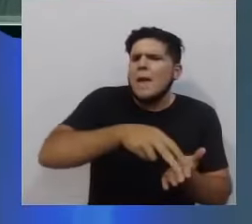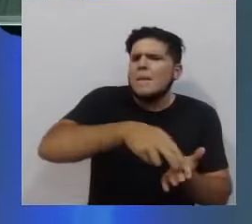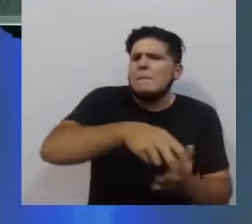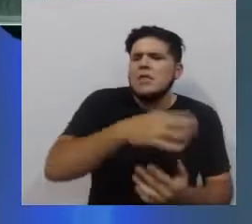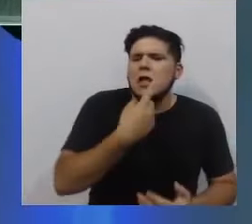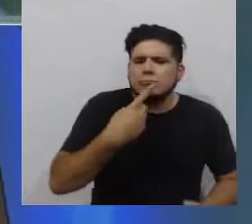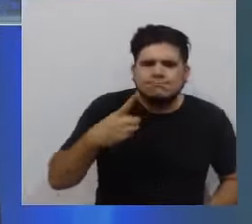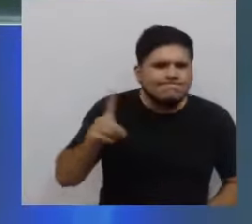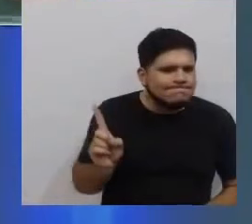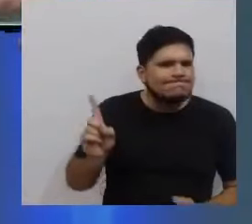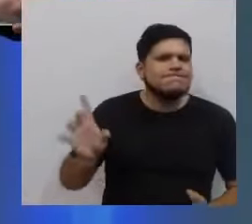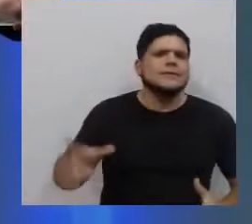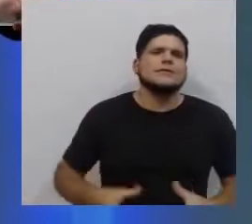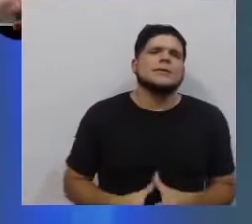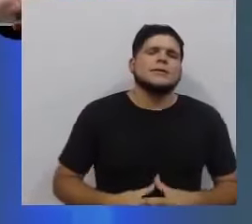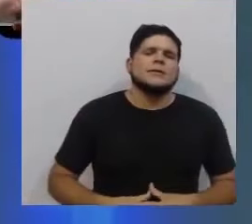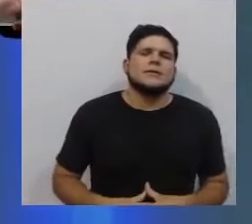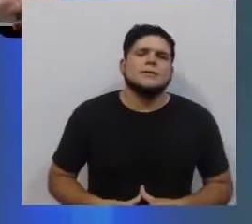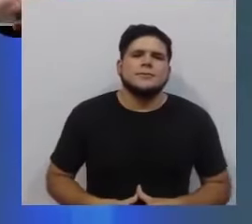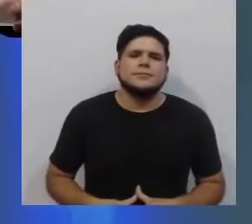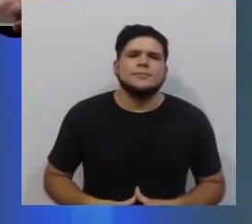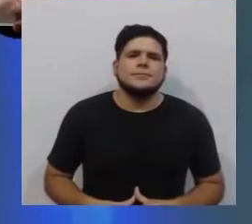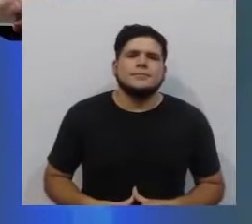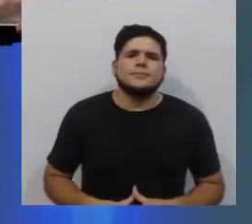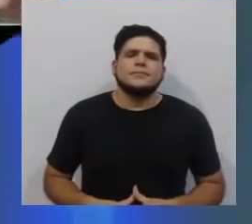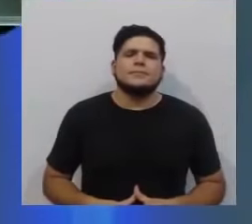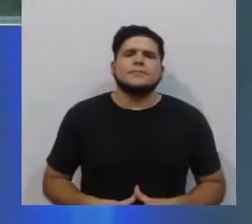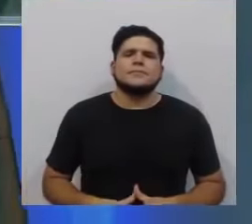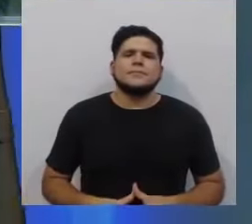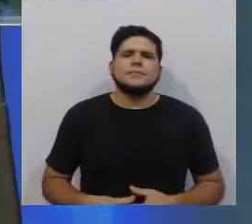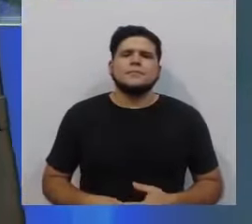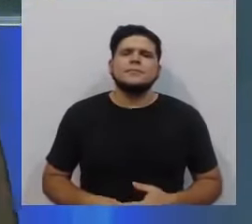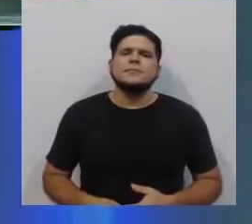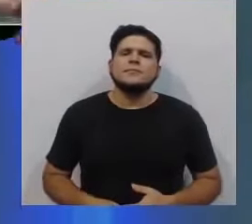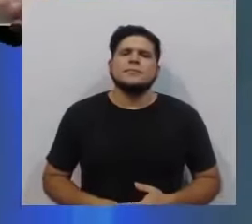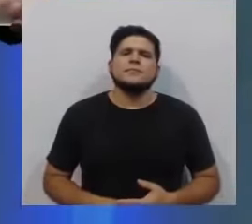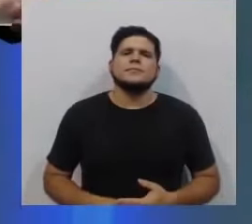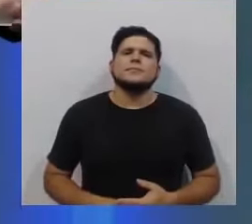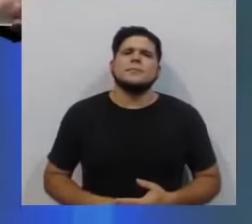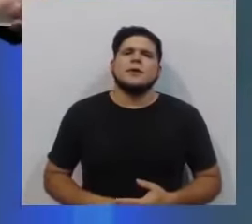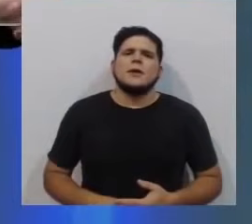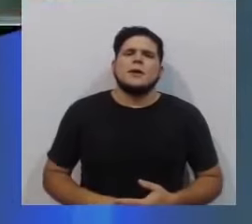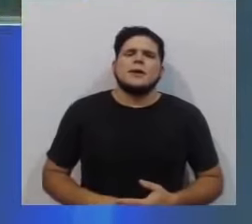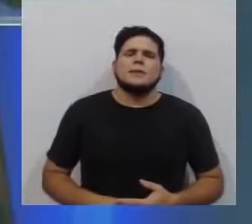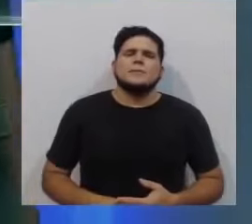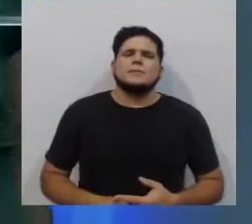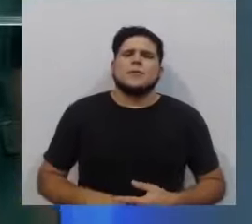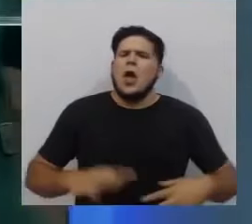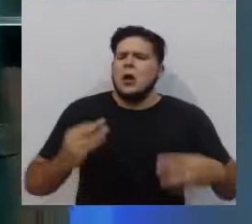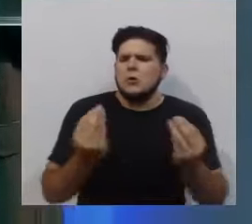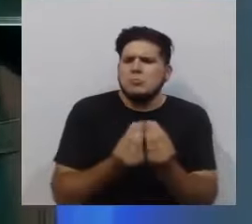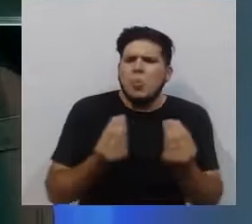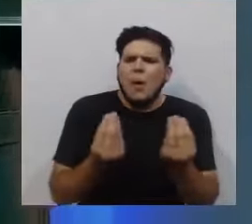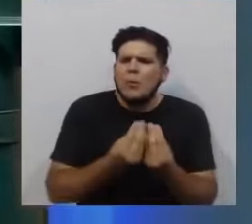por lo que él sabe hacer y nos dice eso la palabra de dios la frustración golpea la enfermedad viene tantas cosas